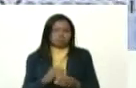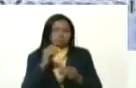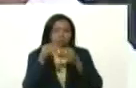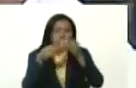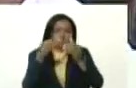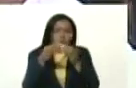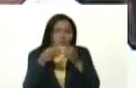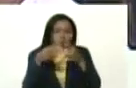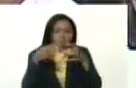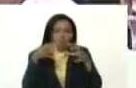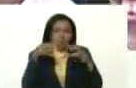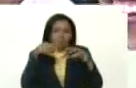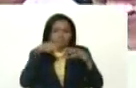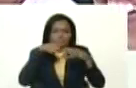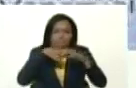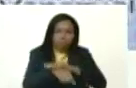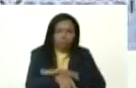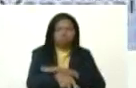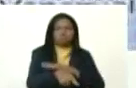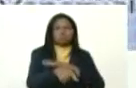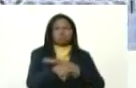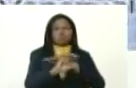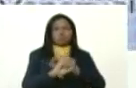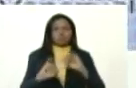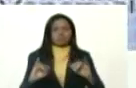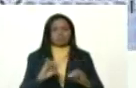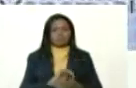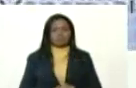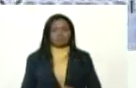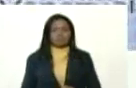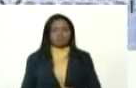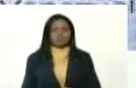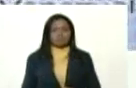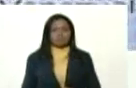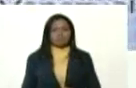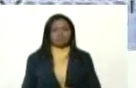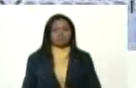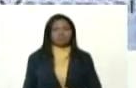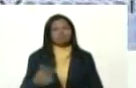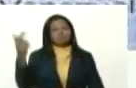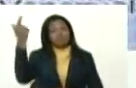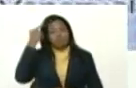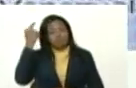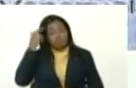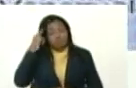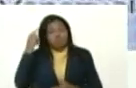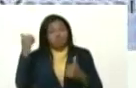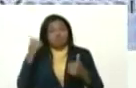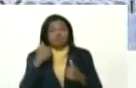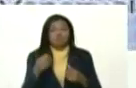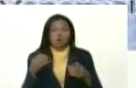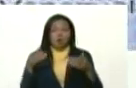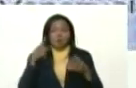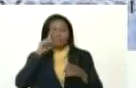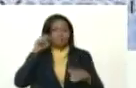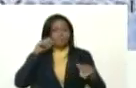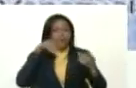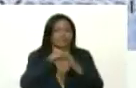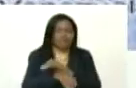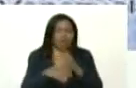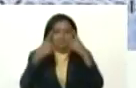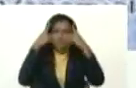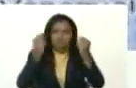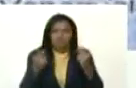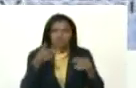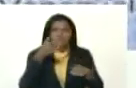esto, ¿no? Sí. Dilatación, puja y sale. Y sale. Correcto. Yo me sé mi coso, yo. Yo soy partero profesional. Me